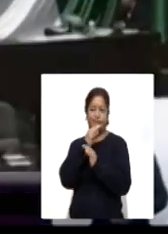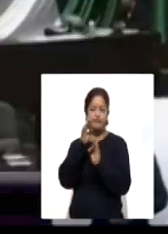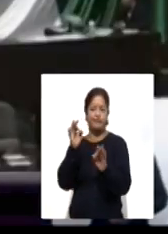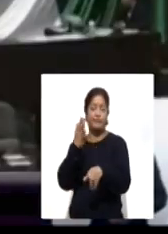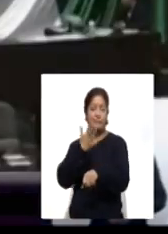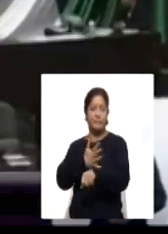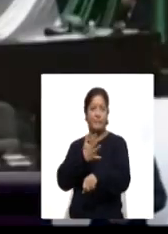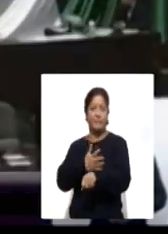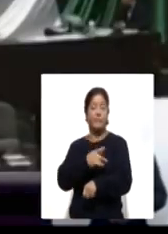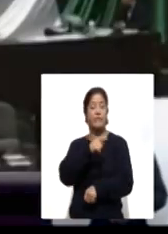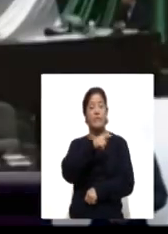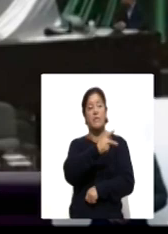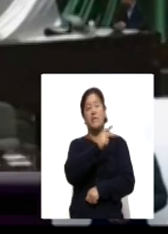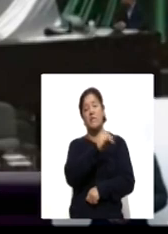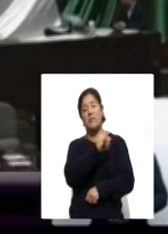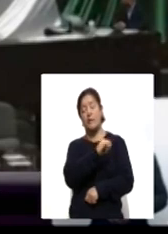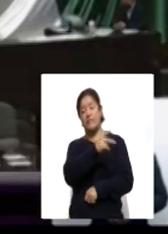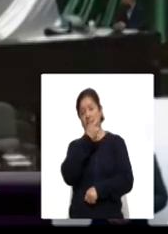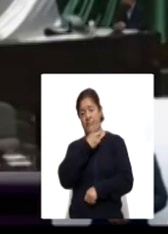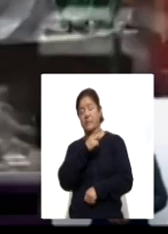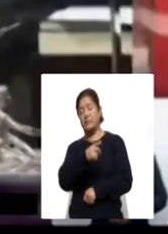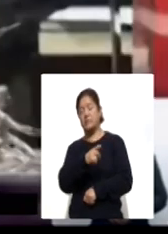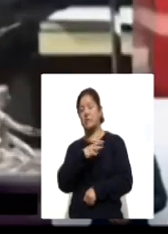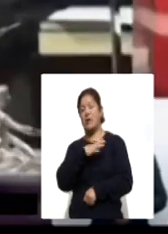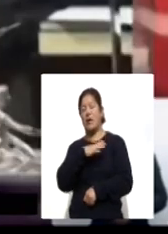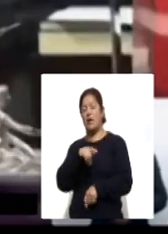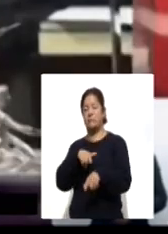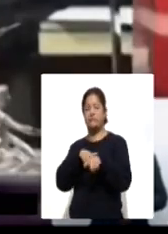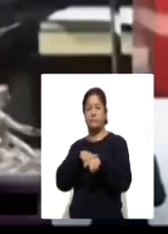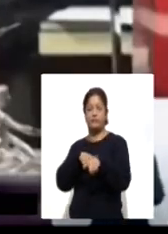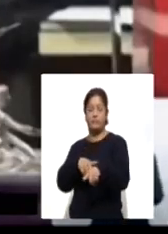de la Revolución Democrática ante la Comisión Permanente.